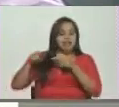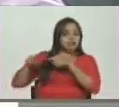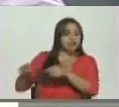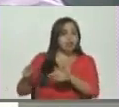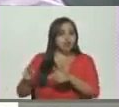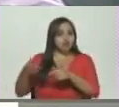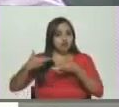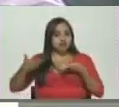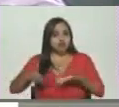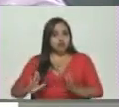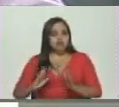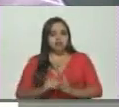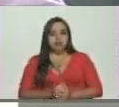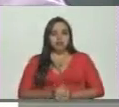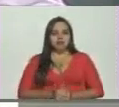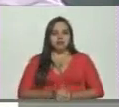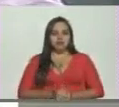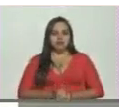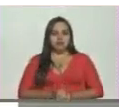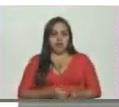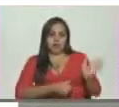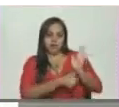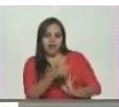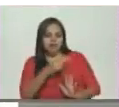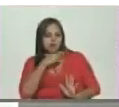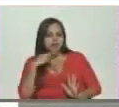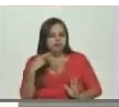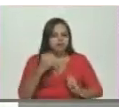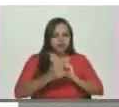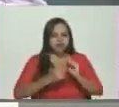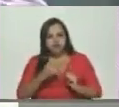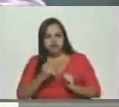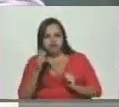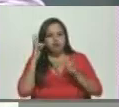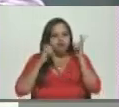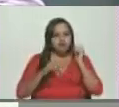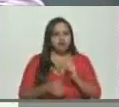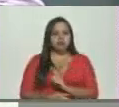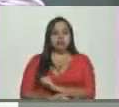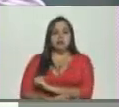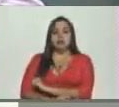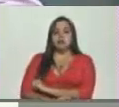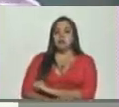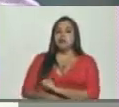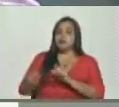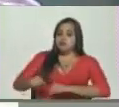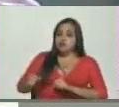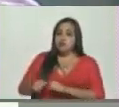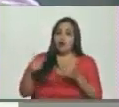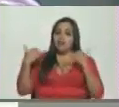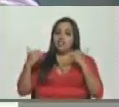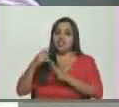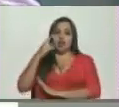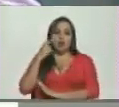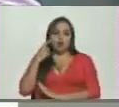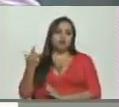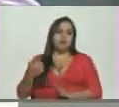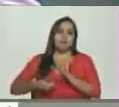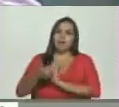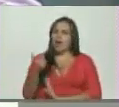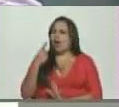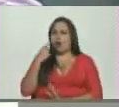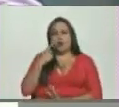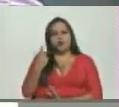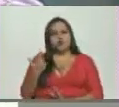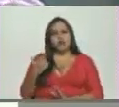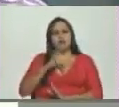allá en Cata. Duplicó el sabor. Lo hacemos, como dice uno, una parranda tradicional, más tradicional